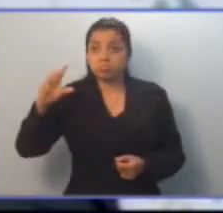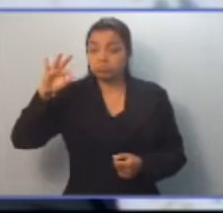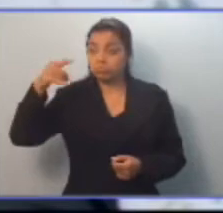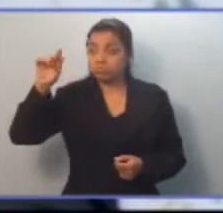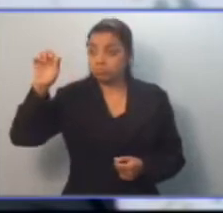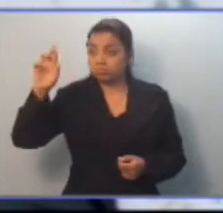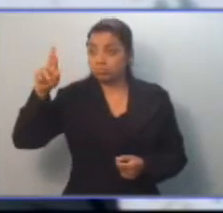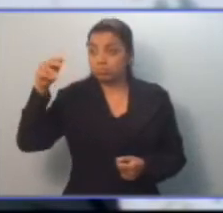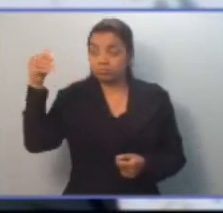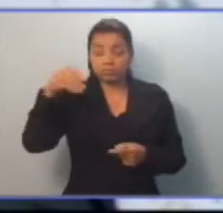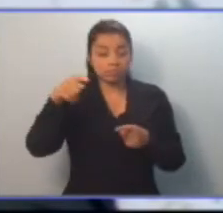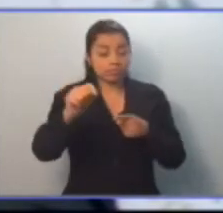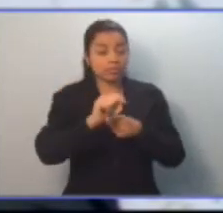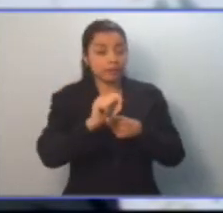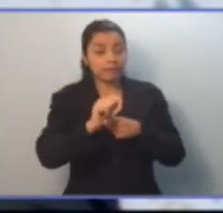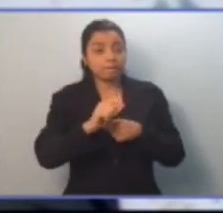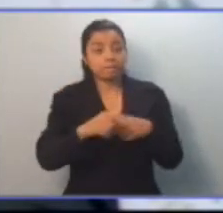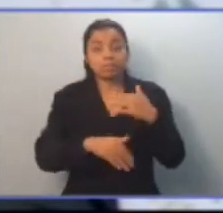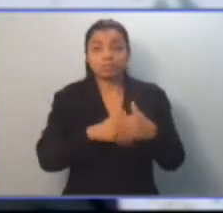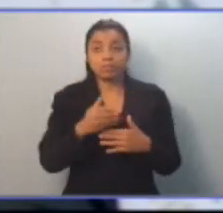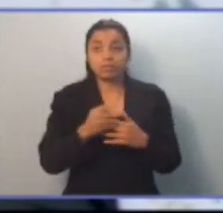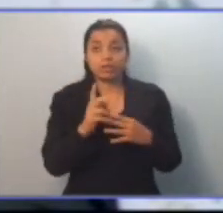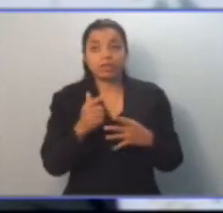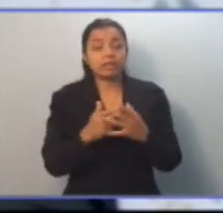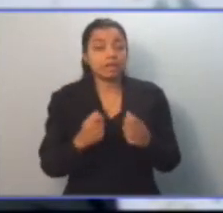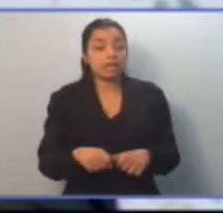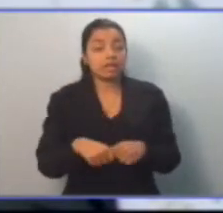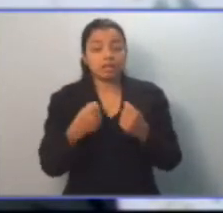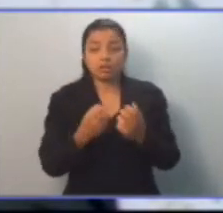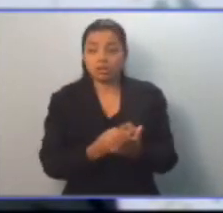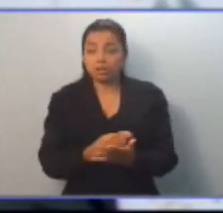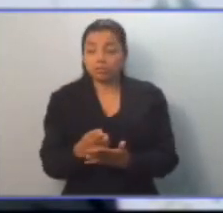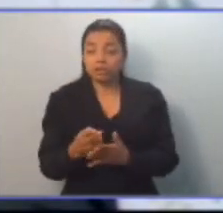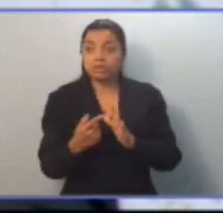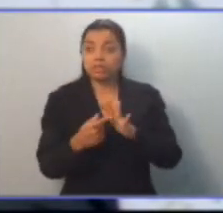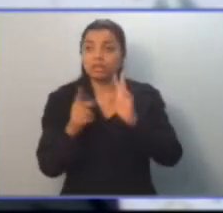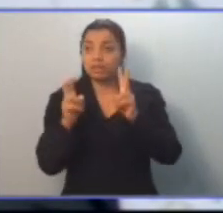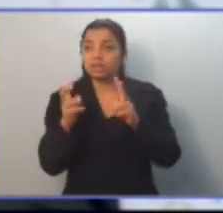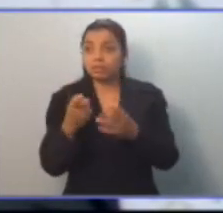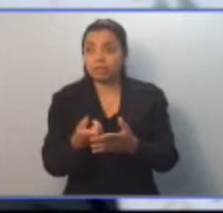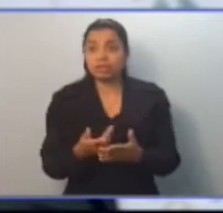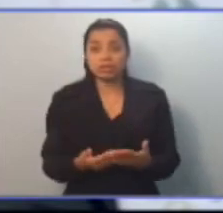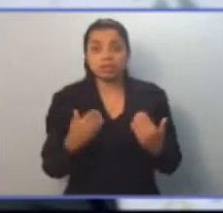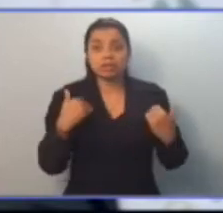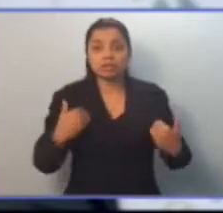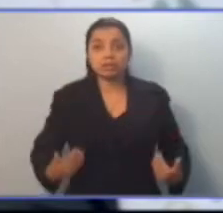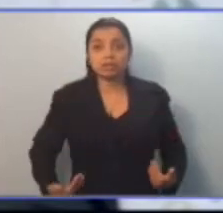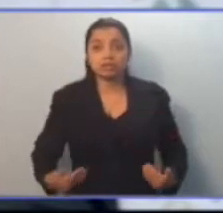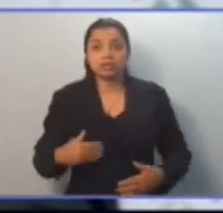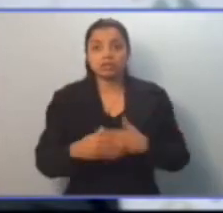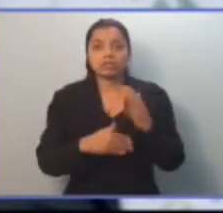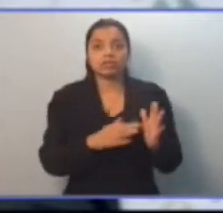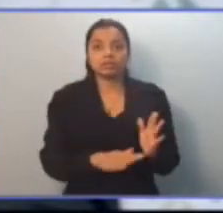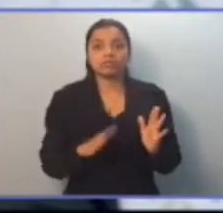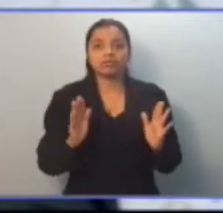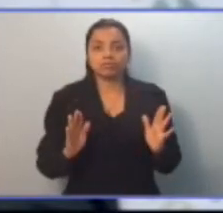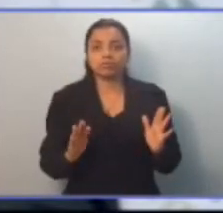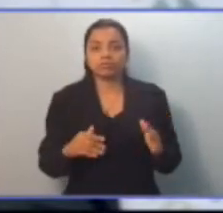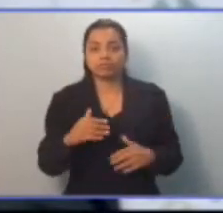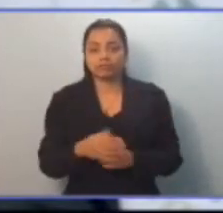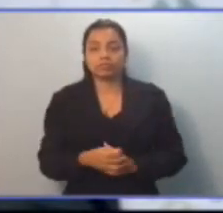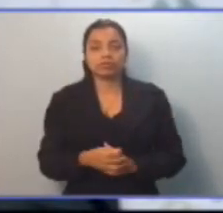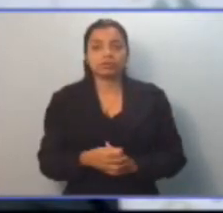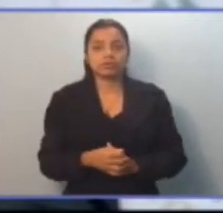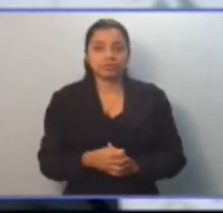un diplomado especializado de combate a la corrupción, transparencia y Estado de Derecho. He sido formado además en propiedad intelectual, que fue la